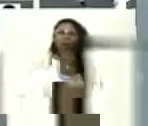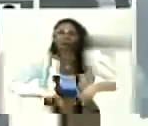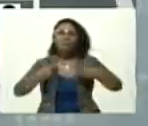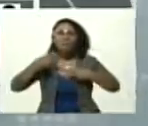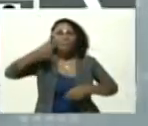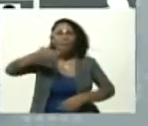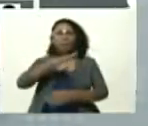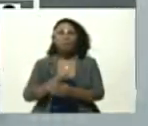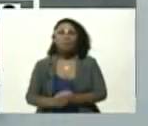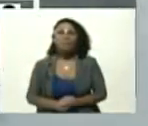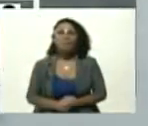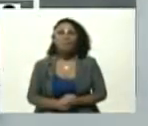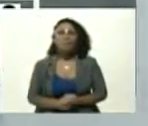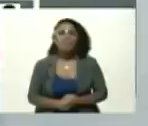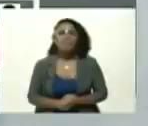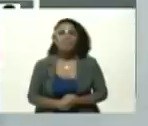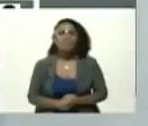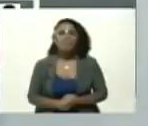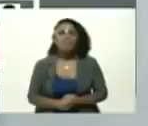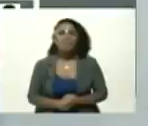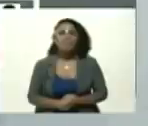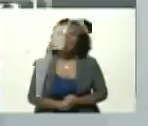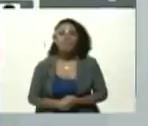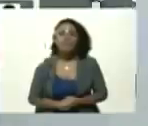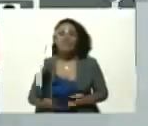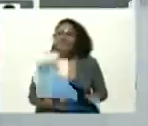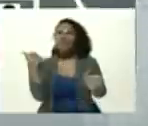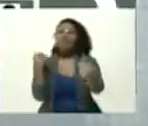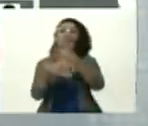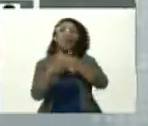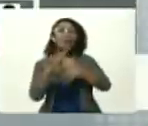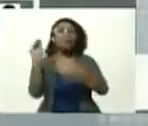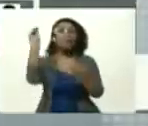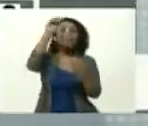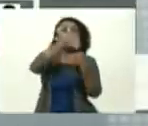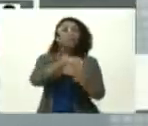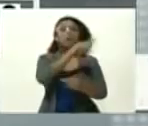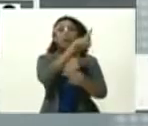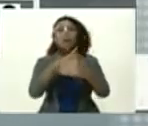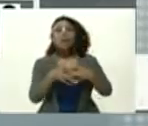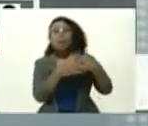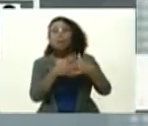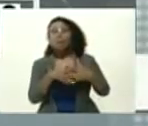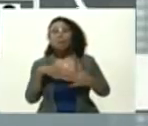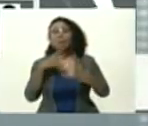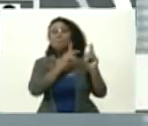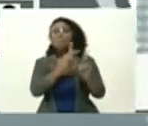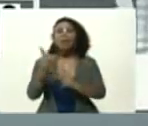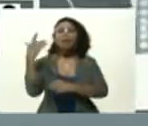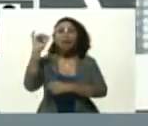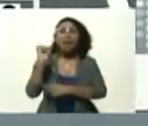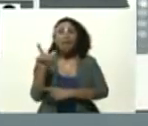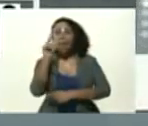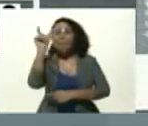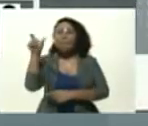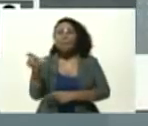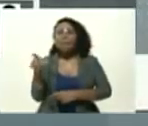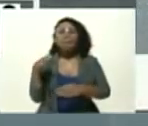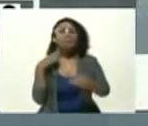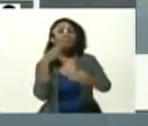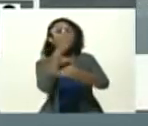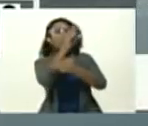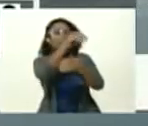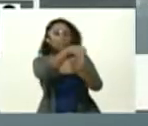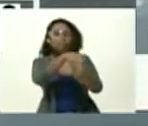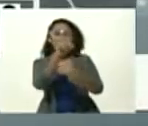pueblo. Y luego antes a vivir a Miami, que es el plan que tiene el señor Barreto Cira, ir a vivir